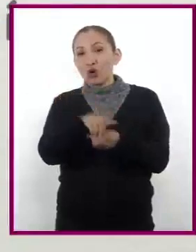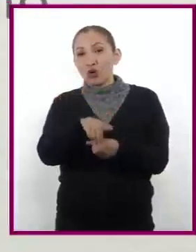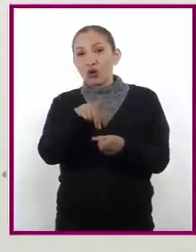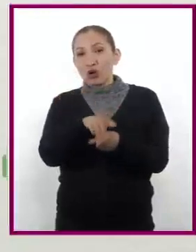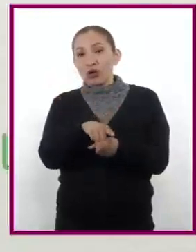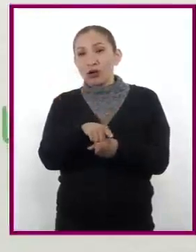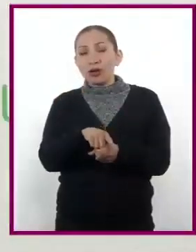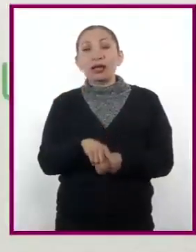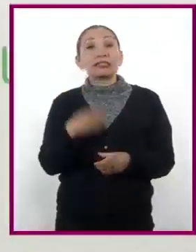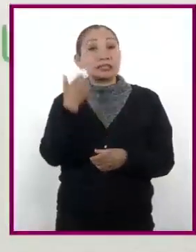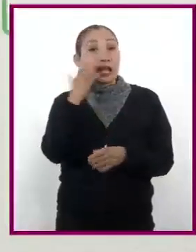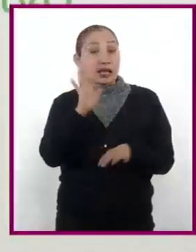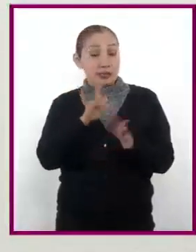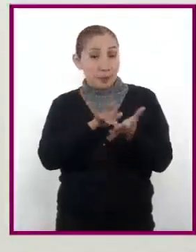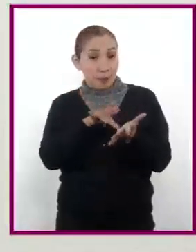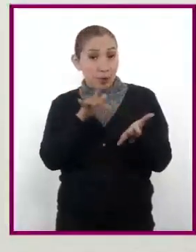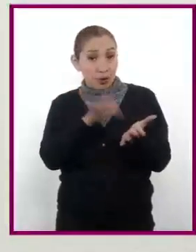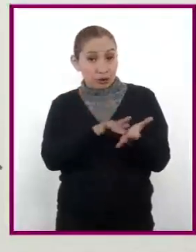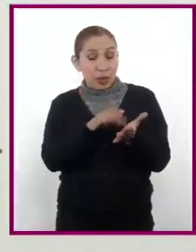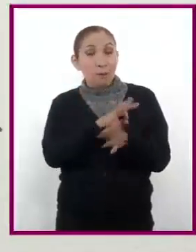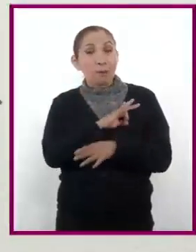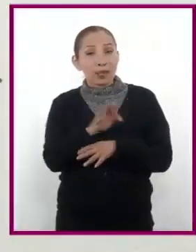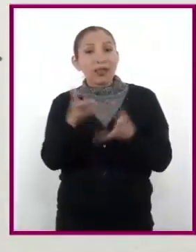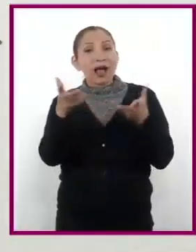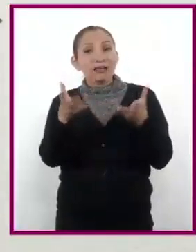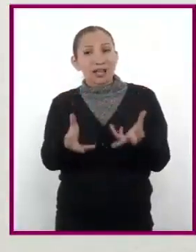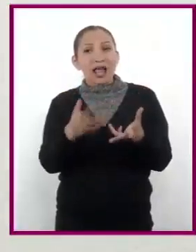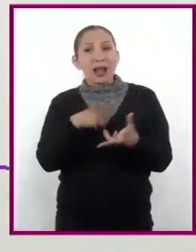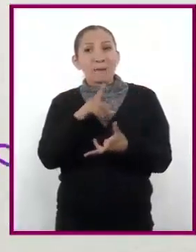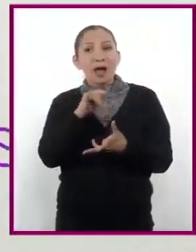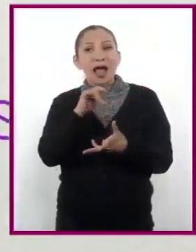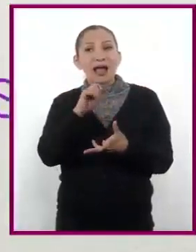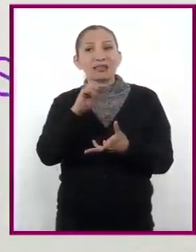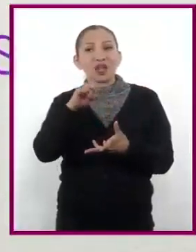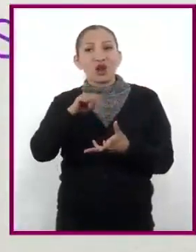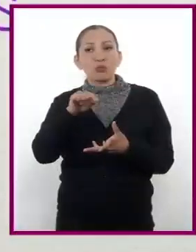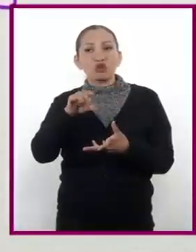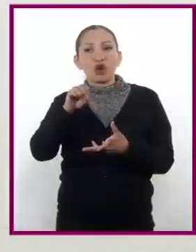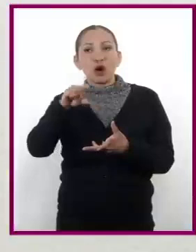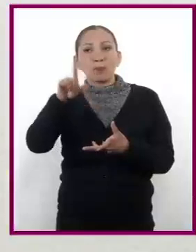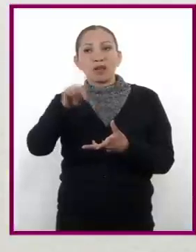en Patreon. Si quieres apoyarnos, lo puedes hacer en